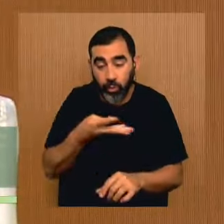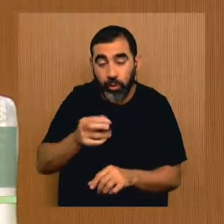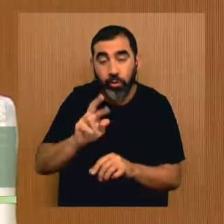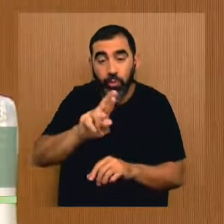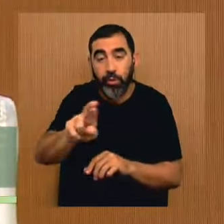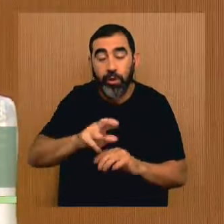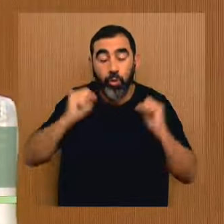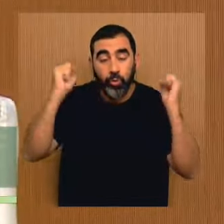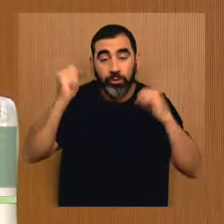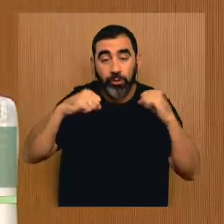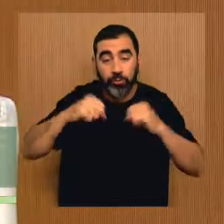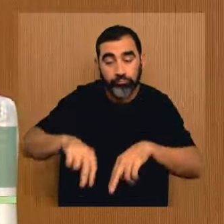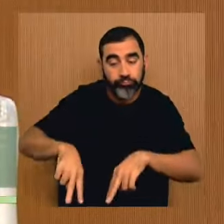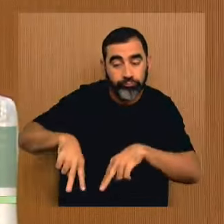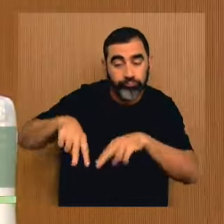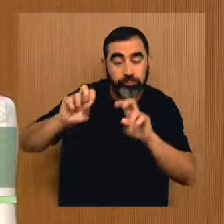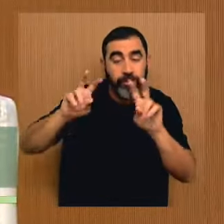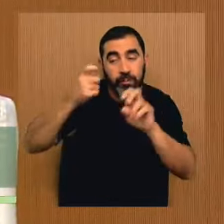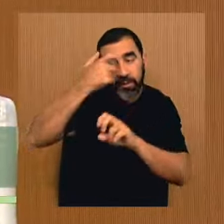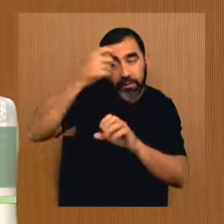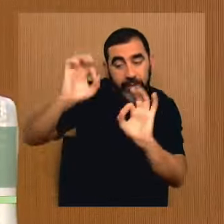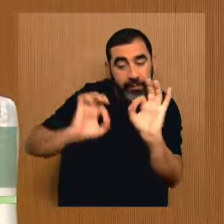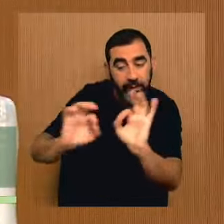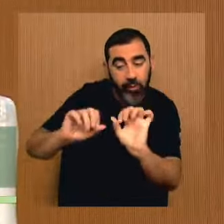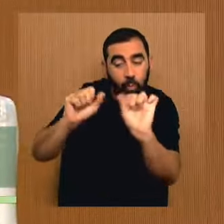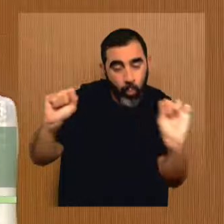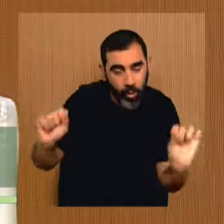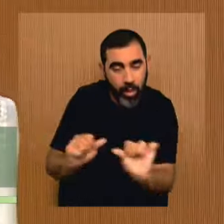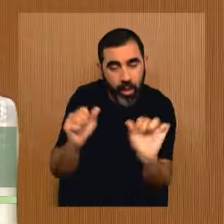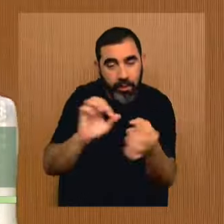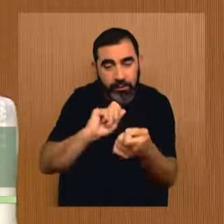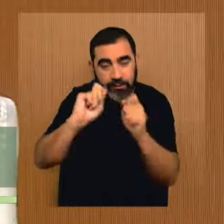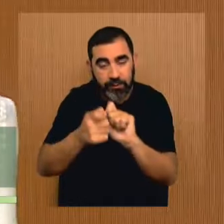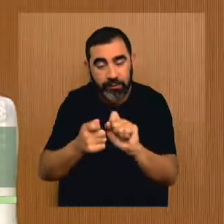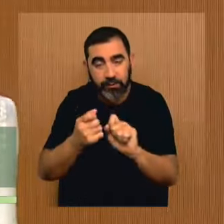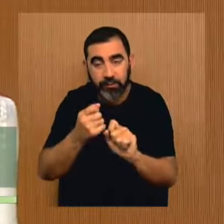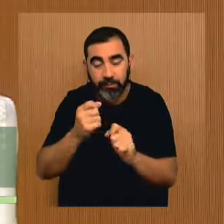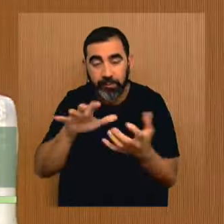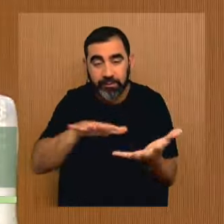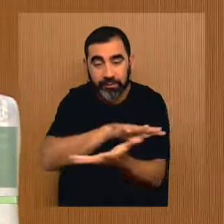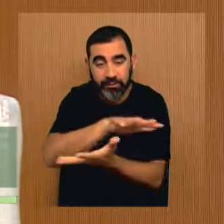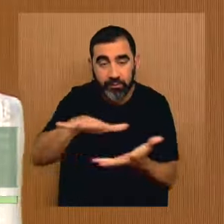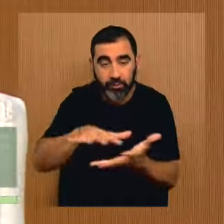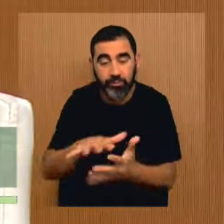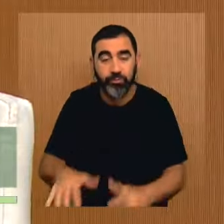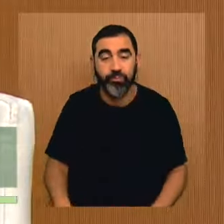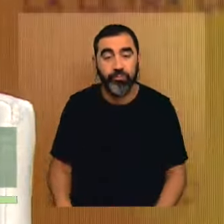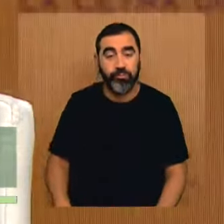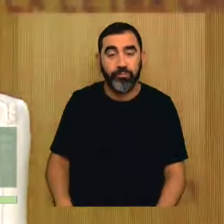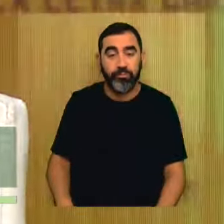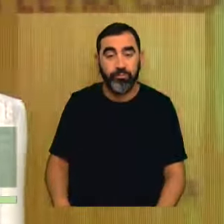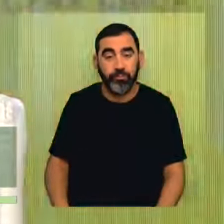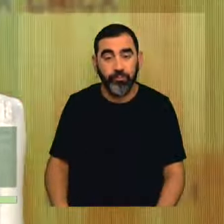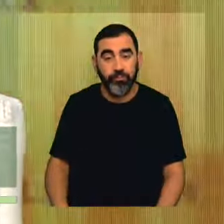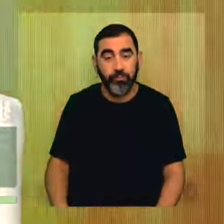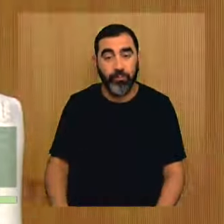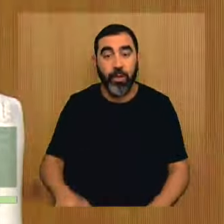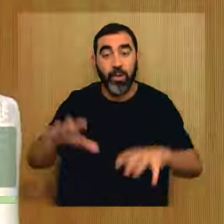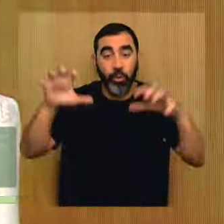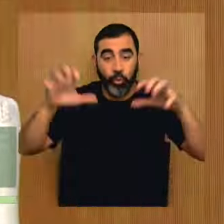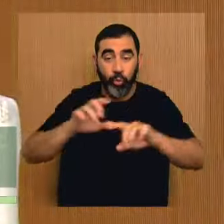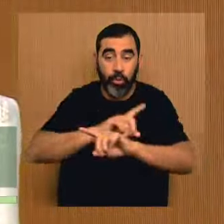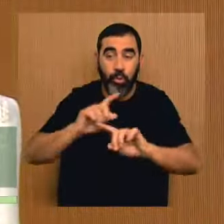Lucía analizar en aspectos técnicos que podemos hacer para intentar este que en las futuras lluvias que van a haber porque esto